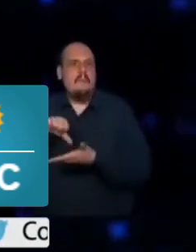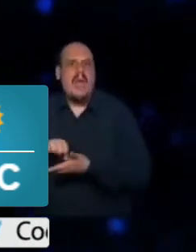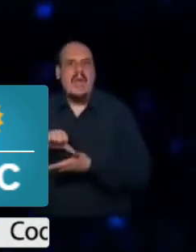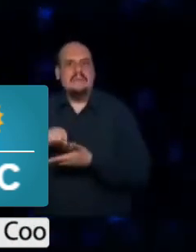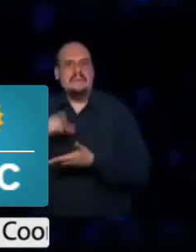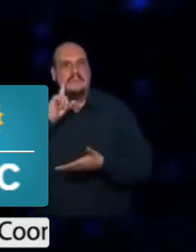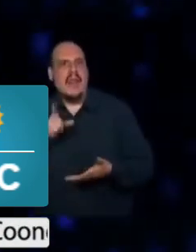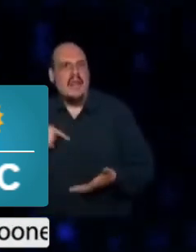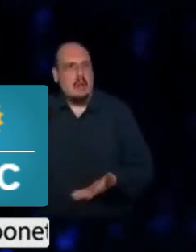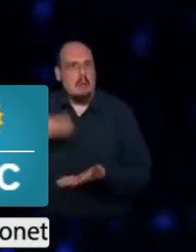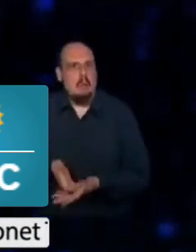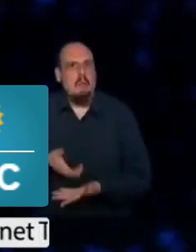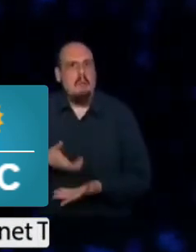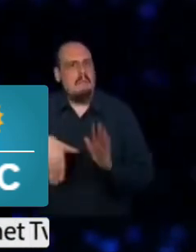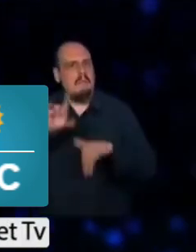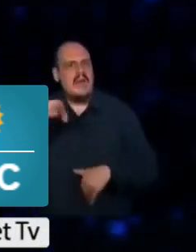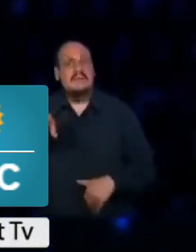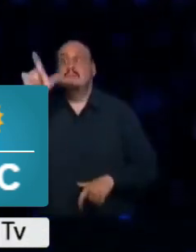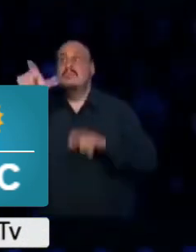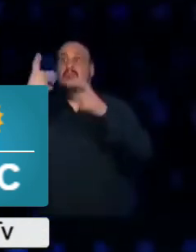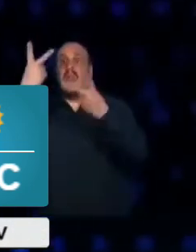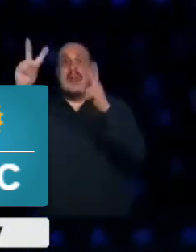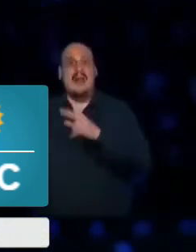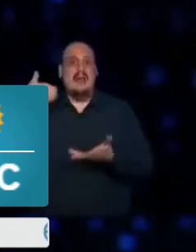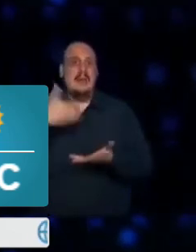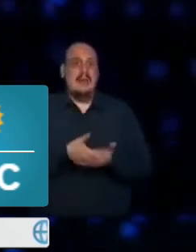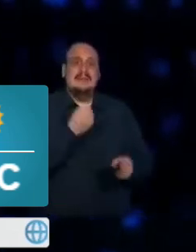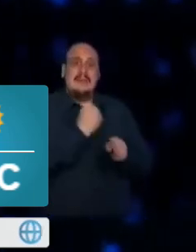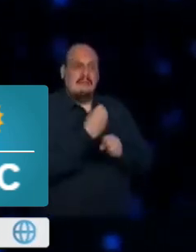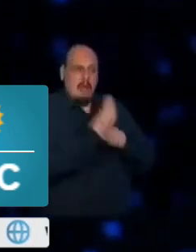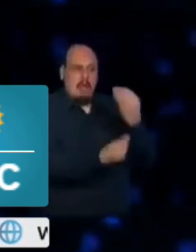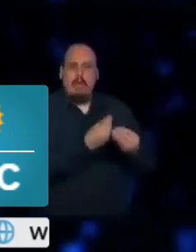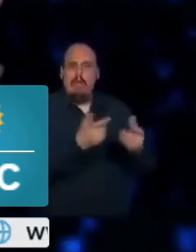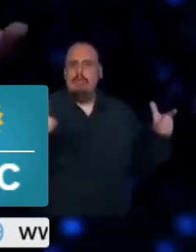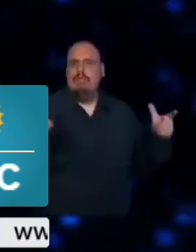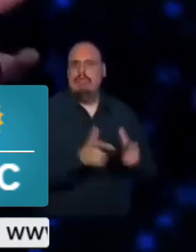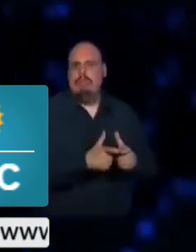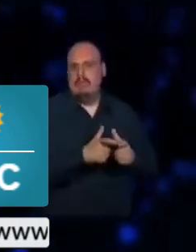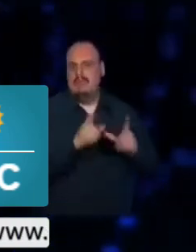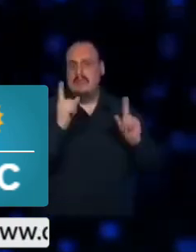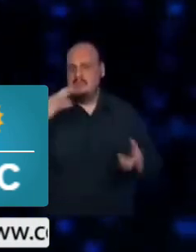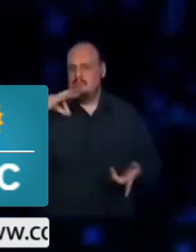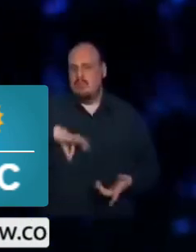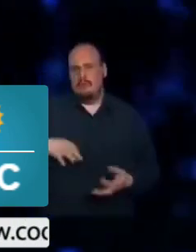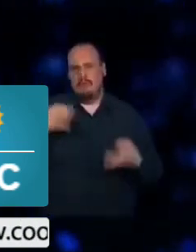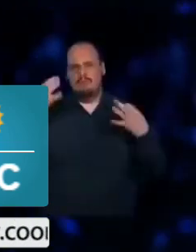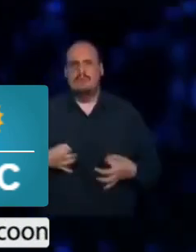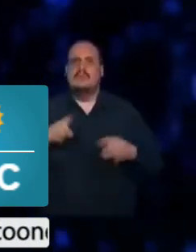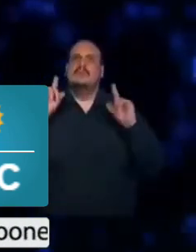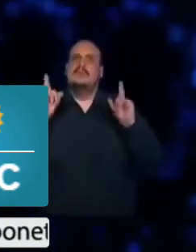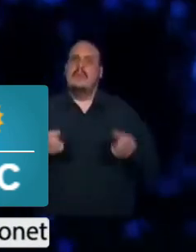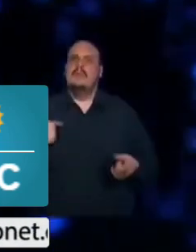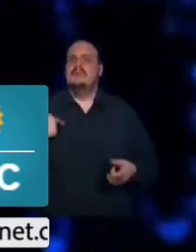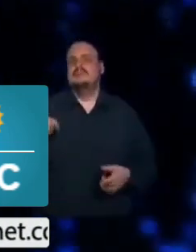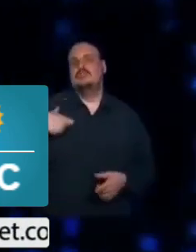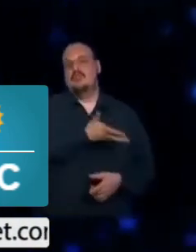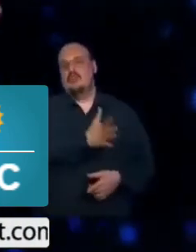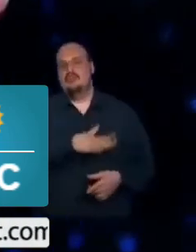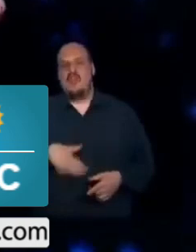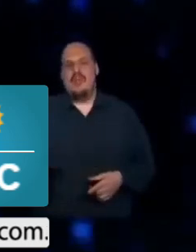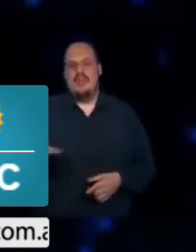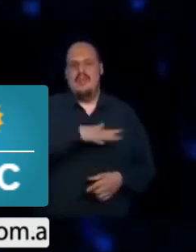bien por qué porque de esa manera acompaña en el sistema francés como decíamos que no haya una figura débil que no tenga después el